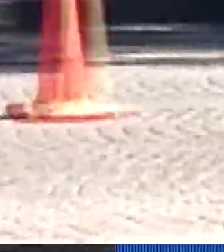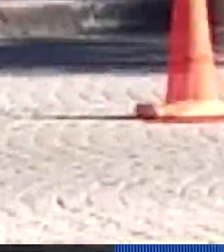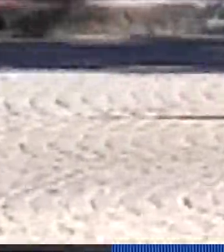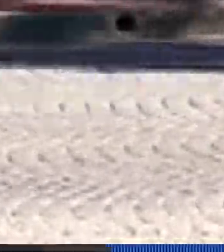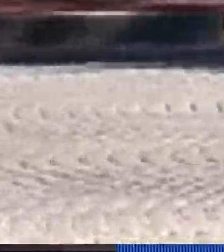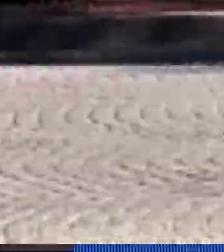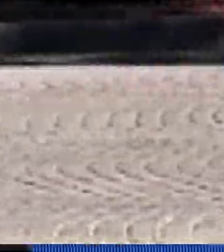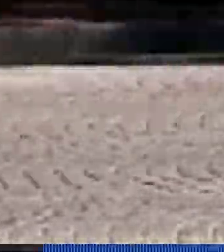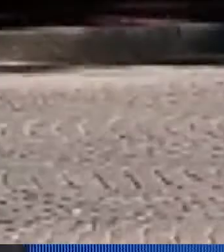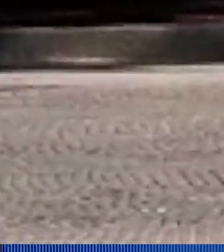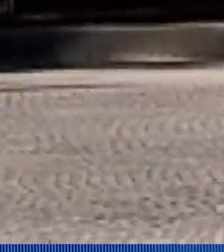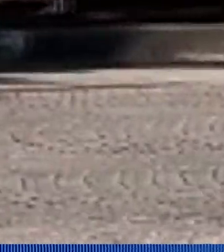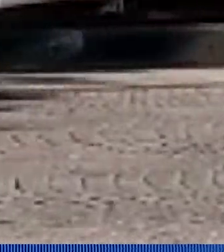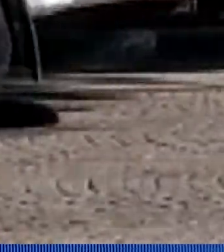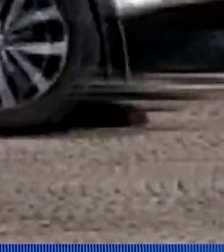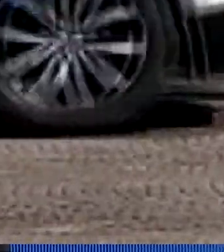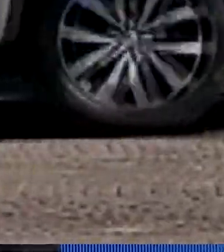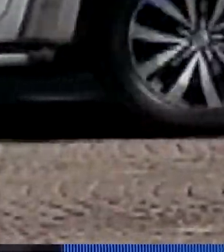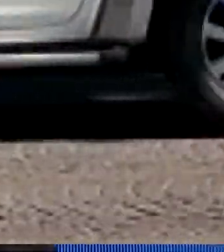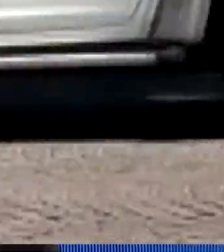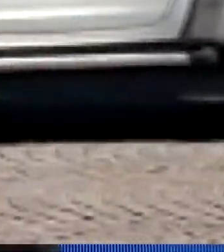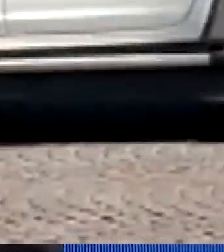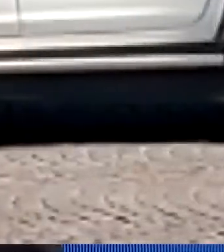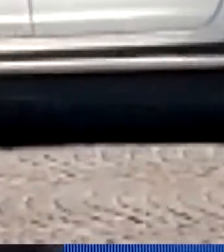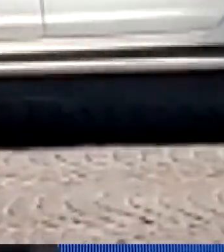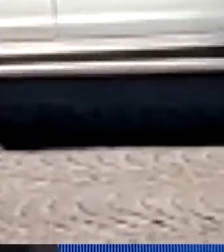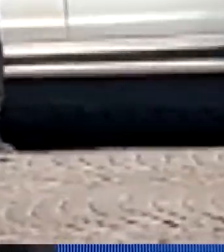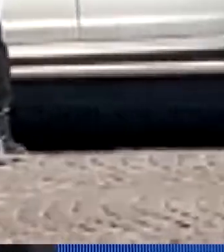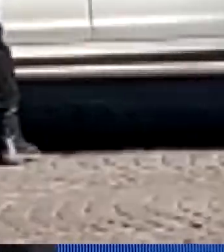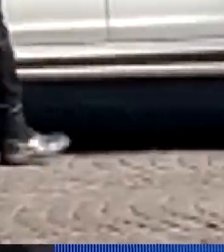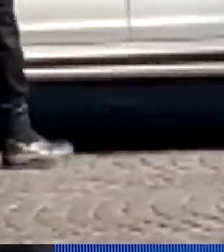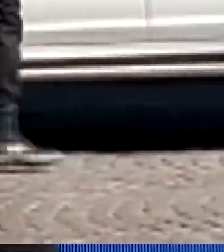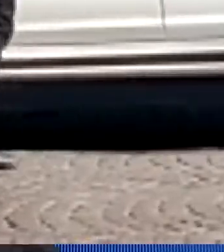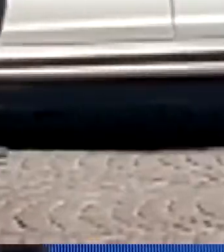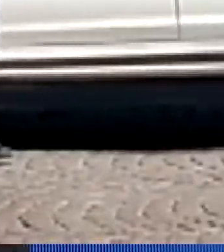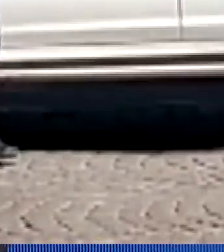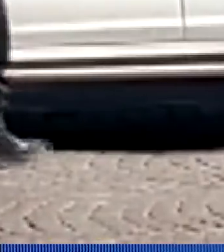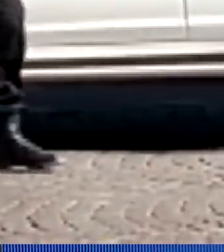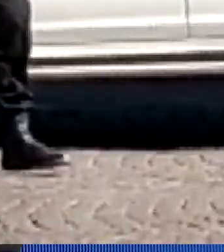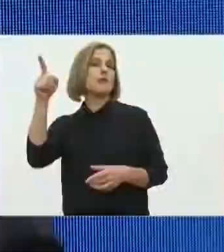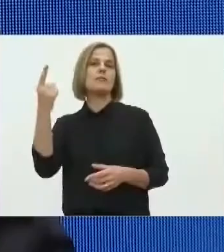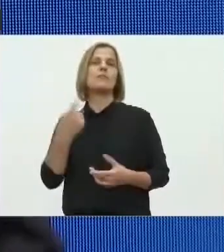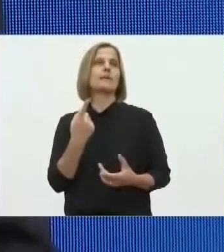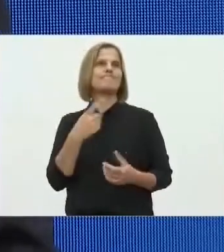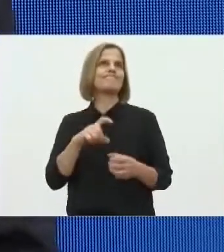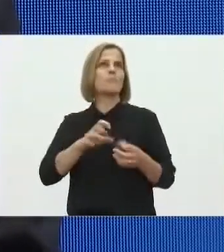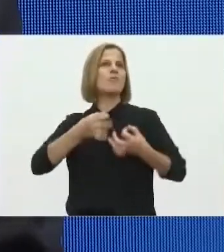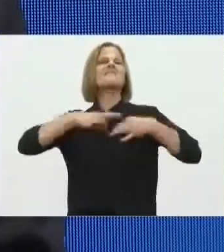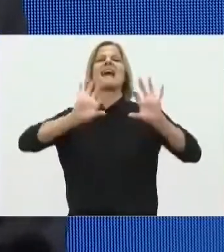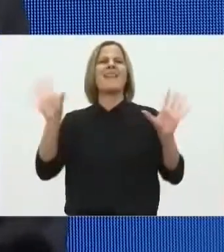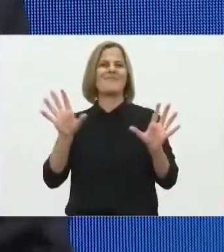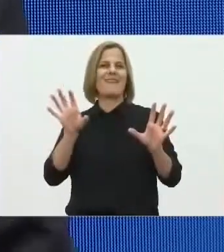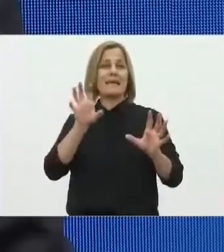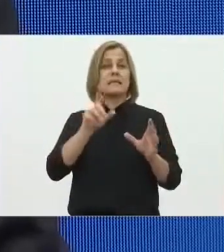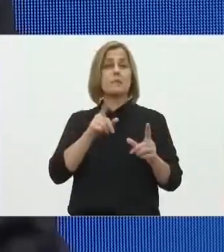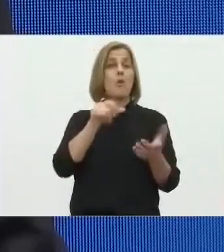de circulación de conglomerado. Es allí donde ya la autoridad nacional la ha quitado de aquellas ciudades con las que